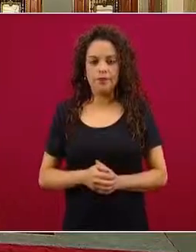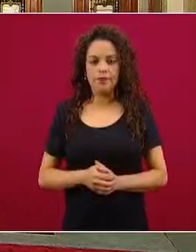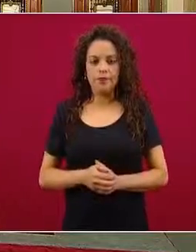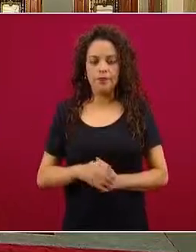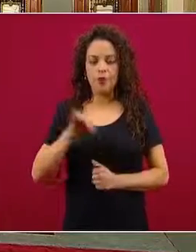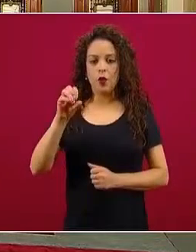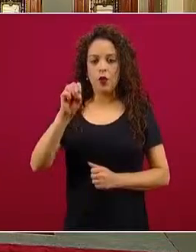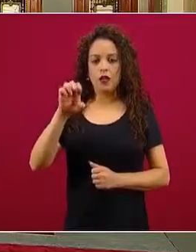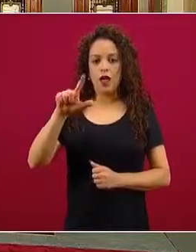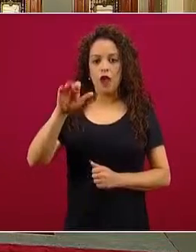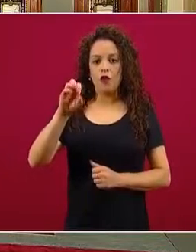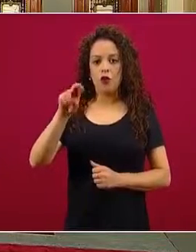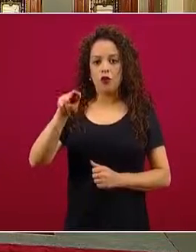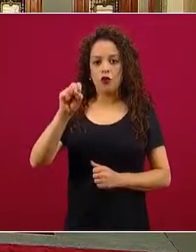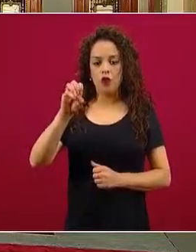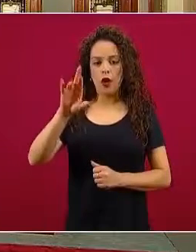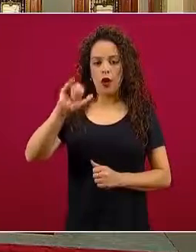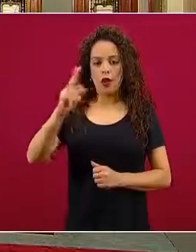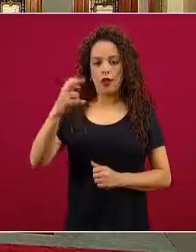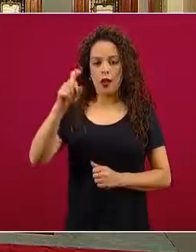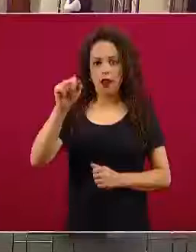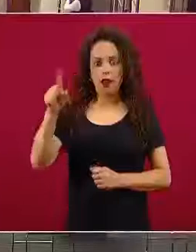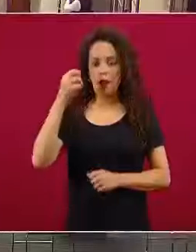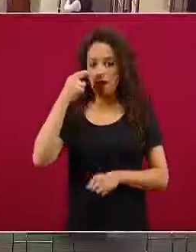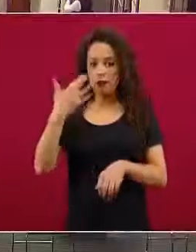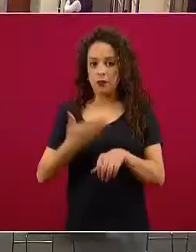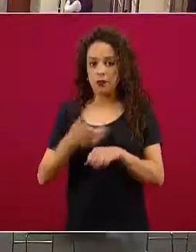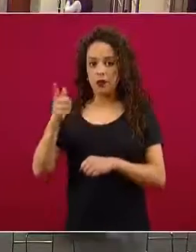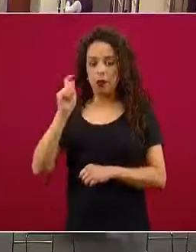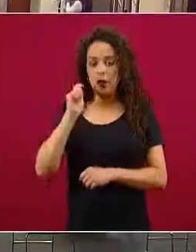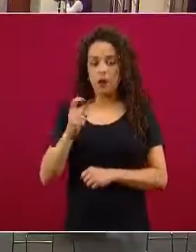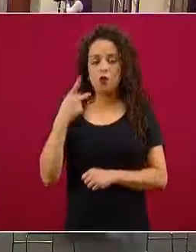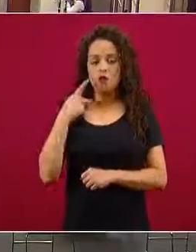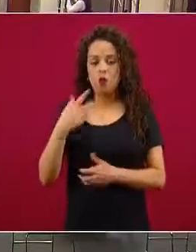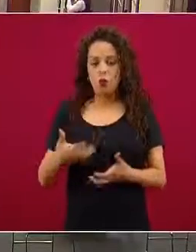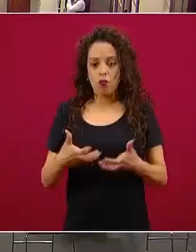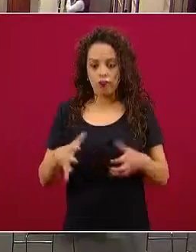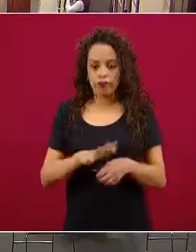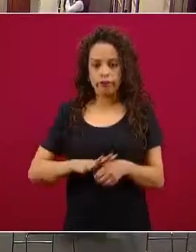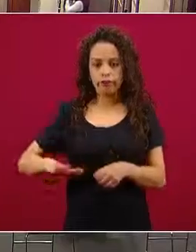Iracheta, que es responsable de la Política Nacional de Suelo de la SEDATU.